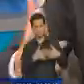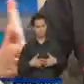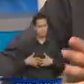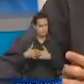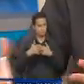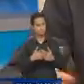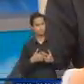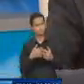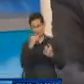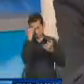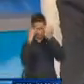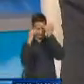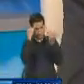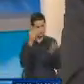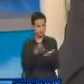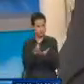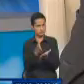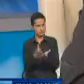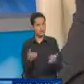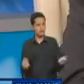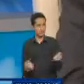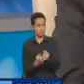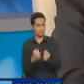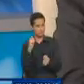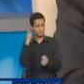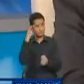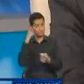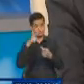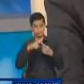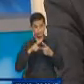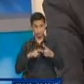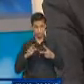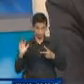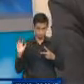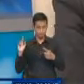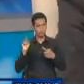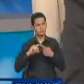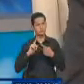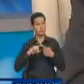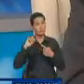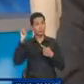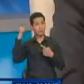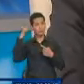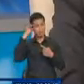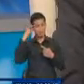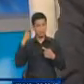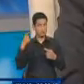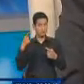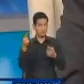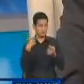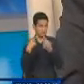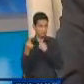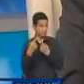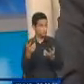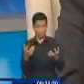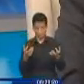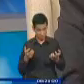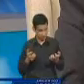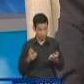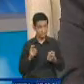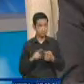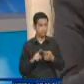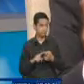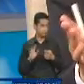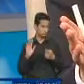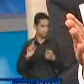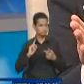su ideología al gobierno nacional. Ahí pueden pasar dos cosas. Una, o el gobierno ha cerrado las puertas para el diálogo, primer punto, en un